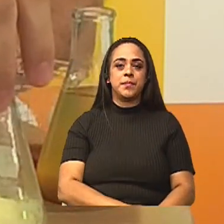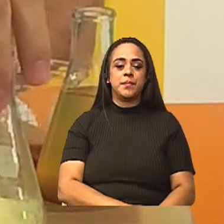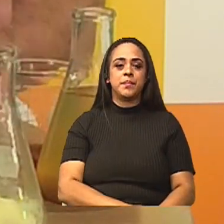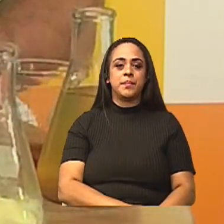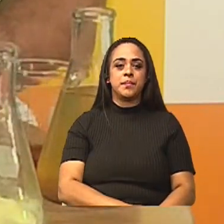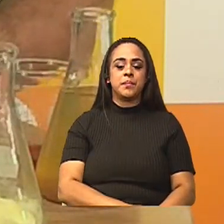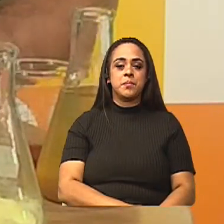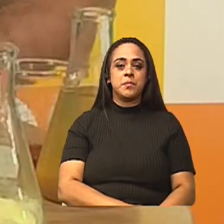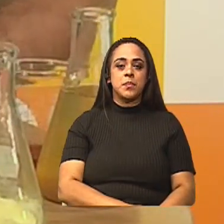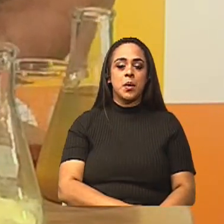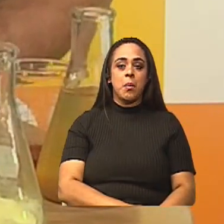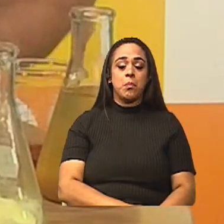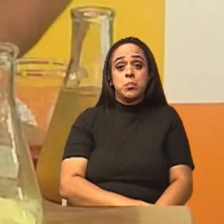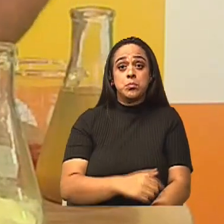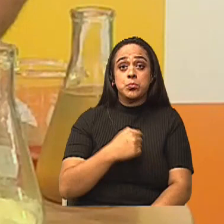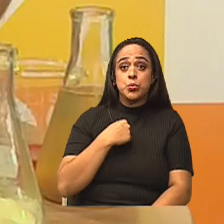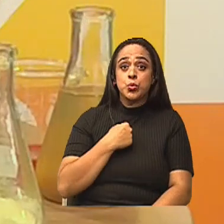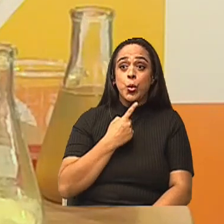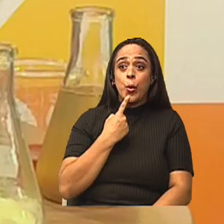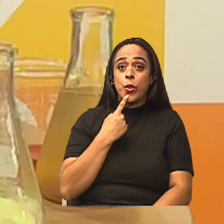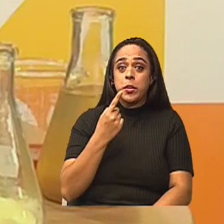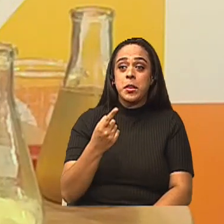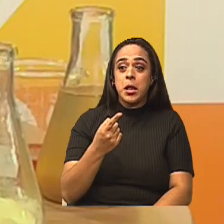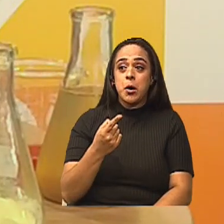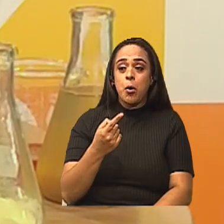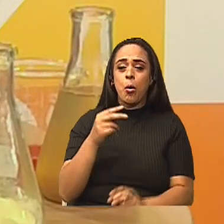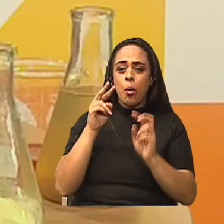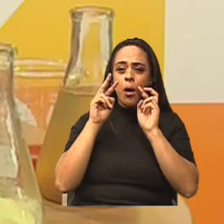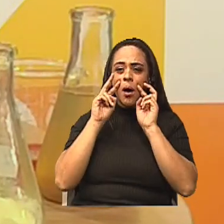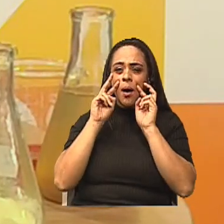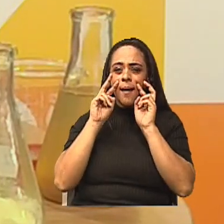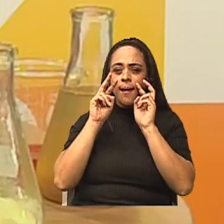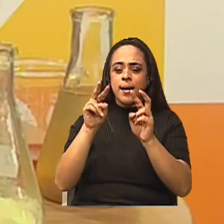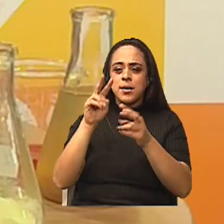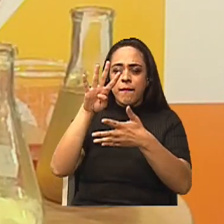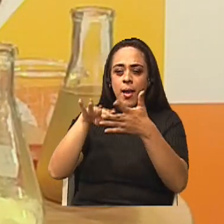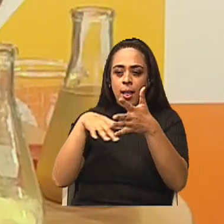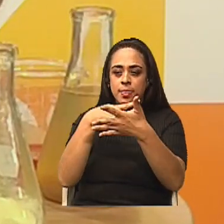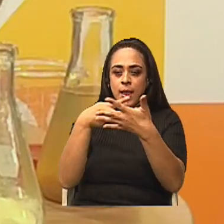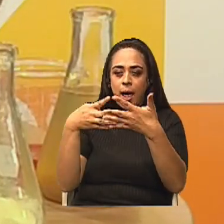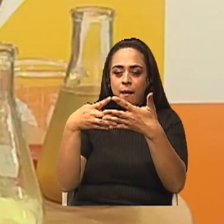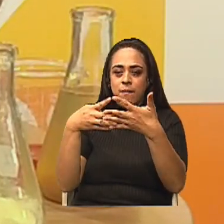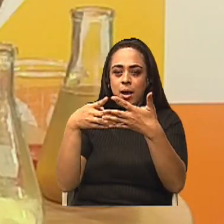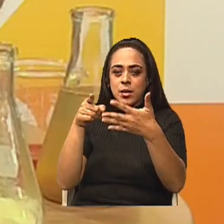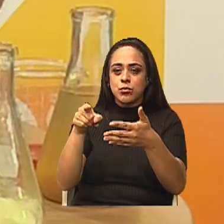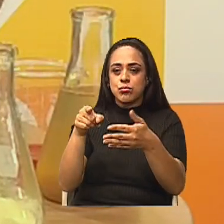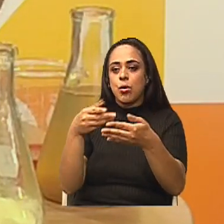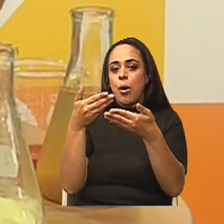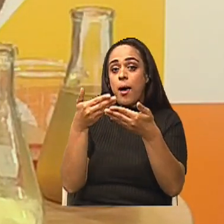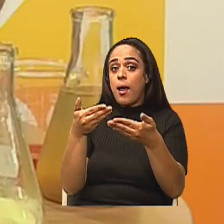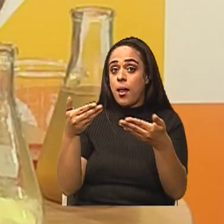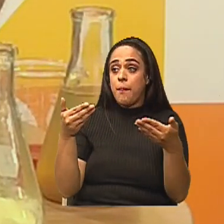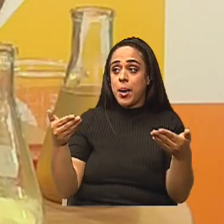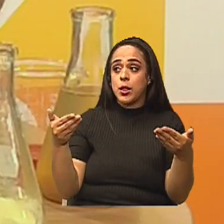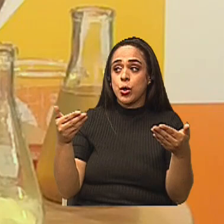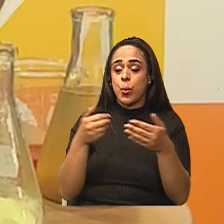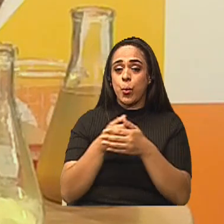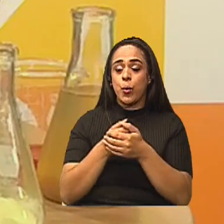Sí, profe, yo diría que si está en la tabla Vamos a ver. periódica, entonces es un elemento, ¿no?